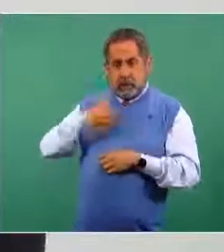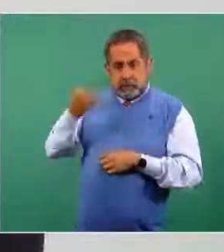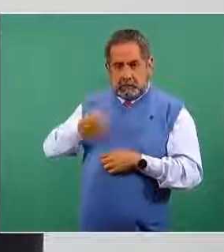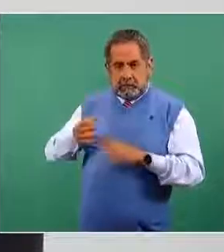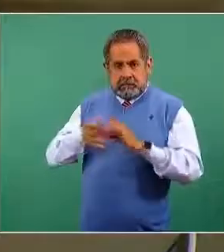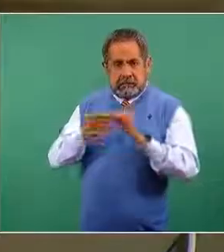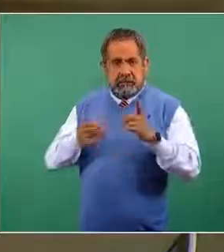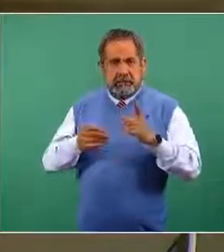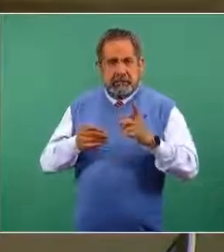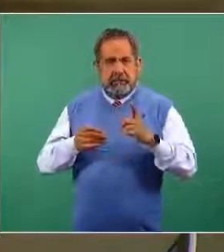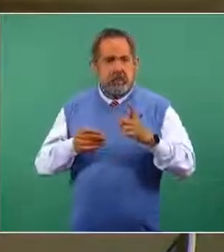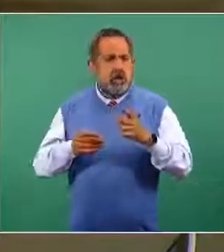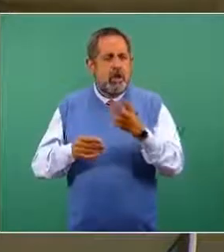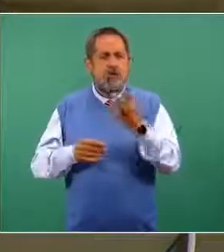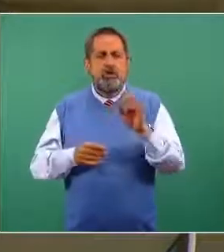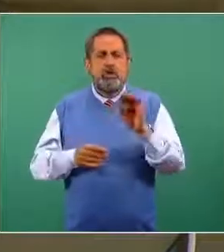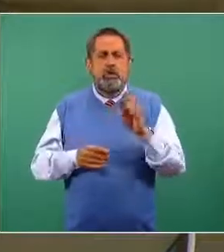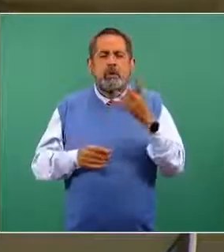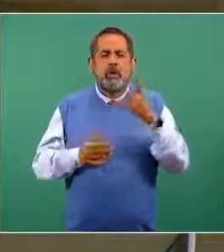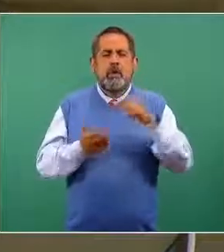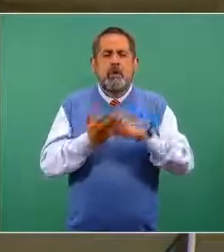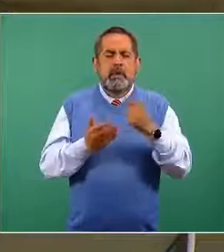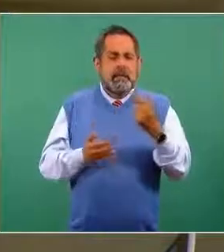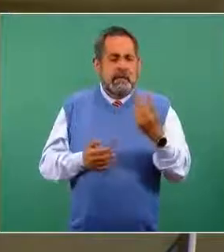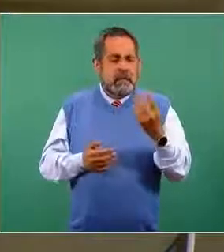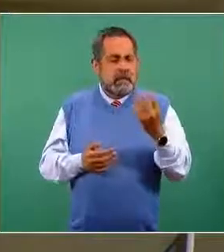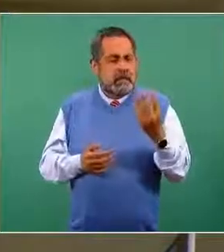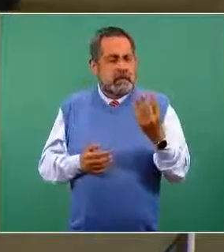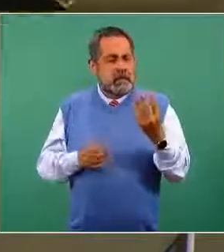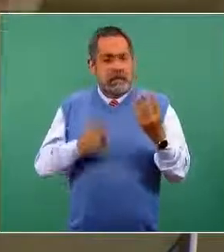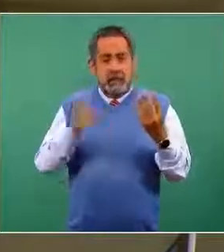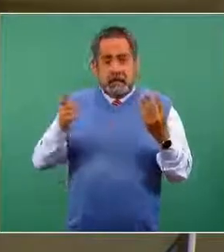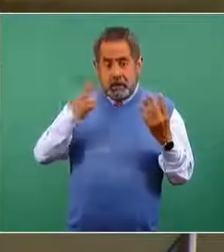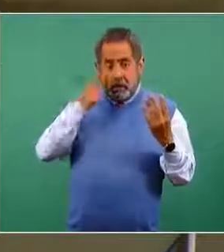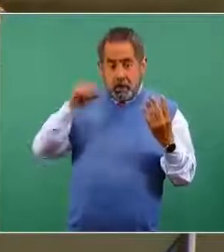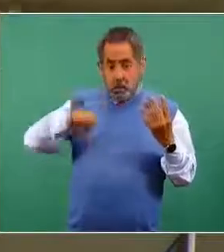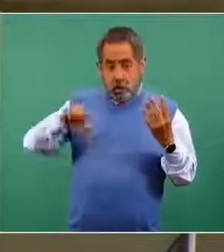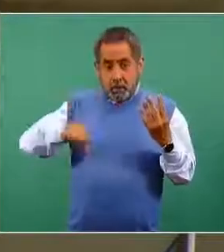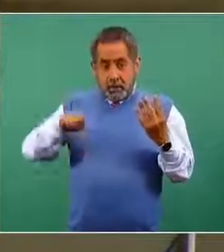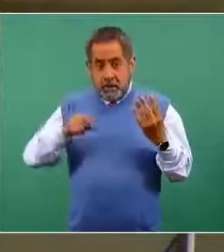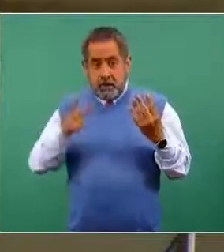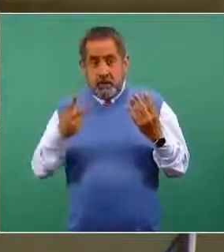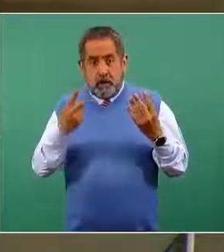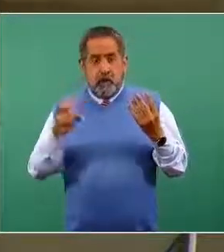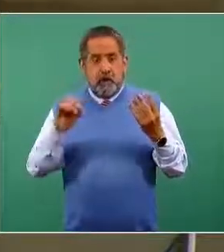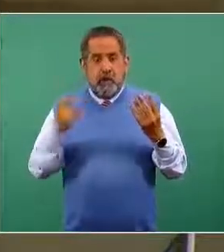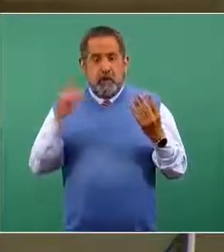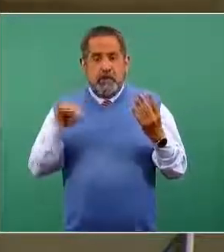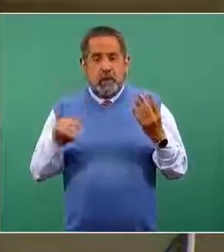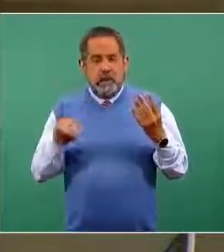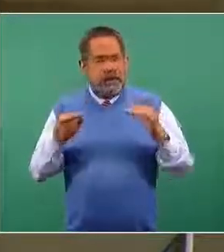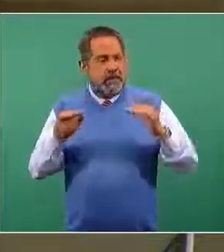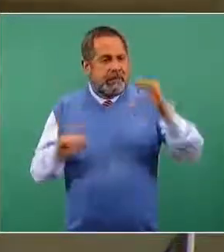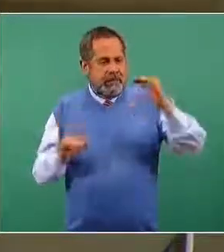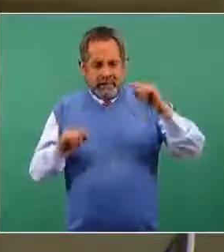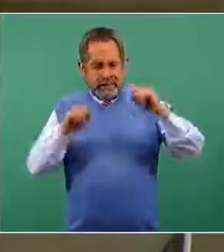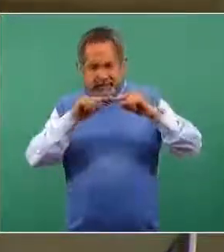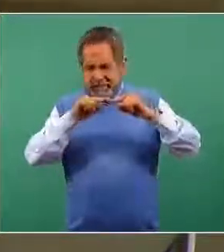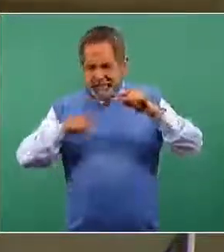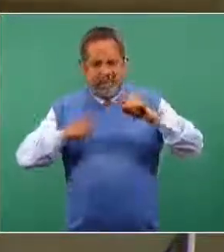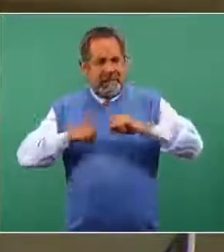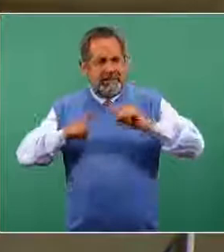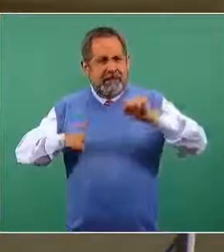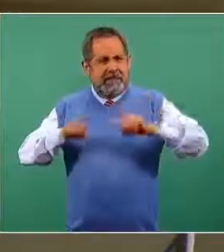confirmado. El del índice menciona 294,000. ¿Sí? Y por ejemplo, el que presentaron hoy son 201,000. Entonces, Exacto. ¿a qué se debe